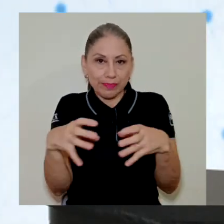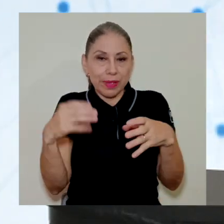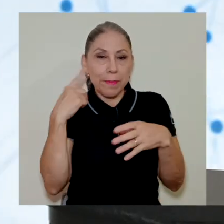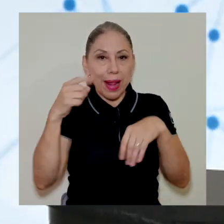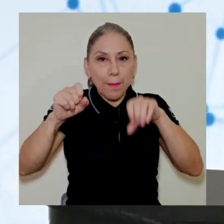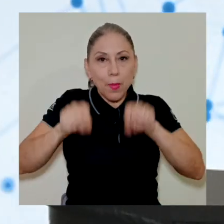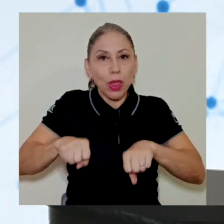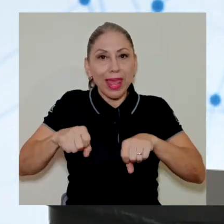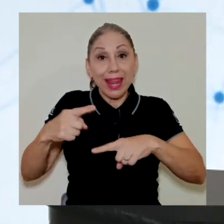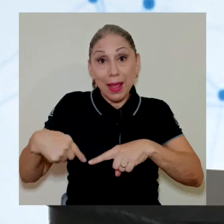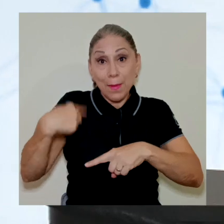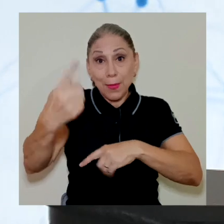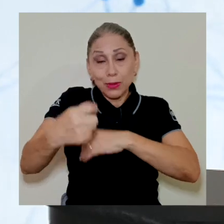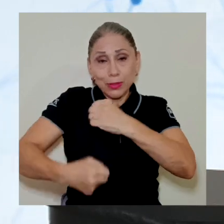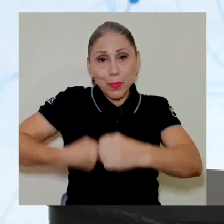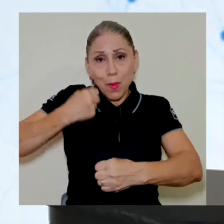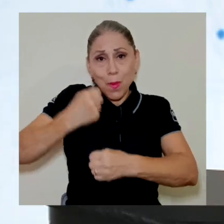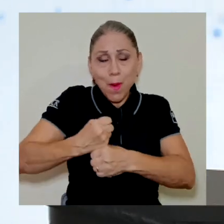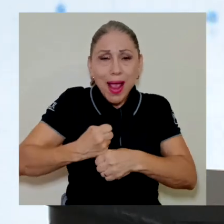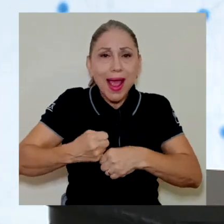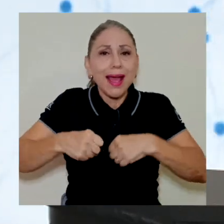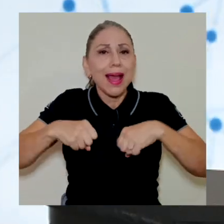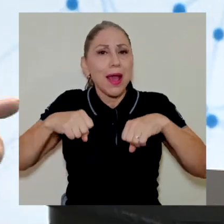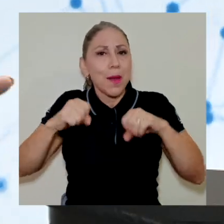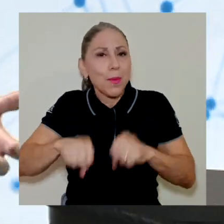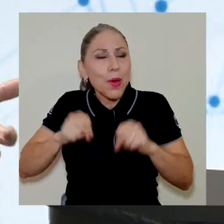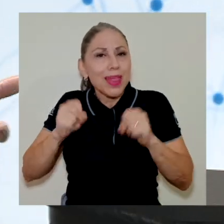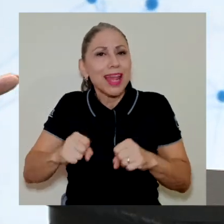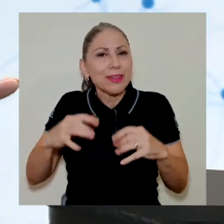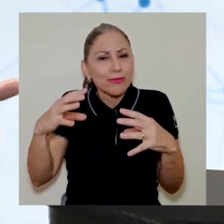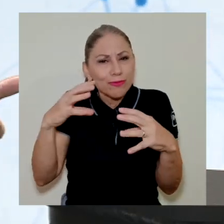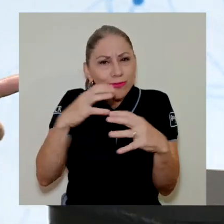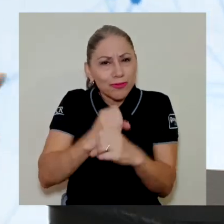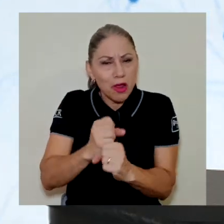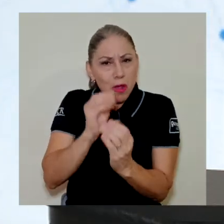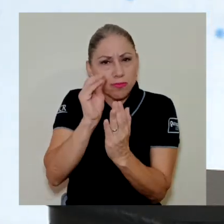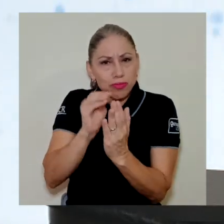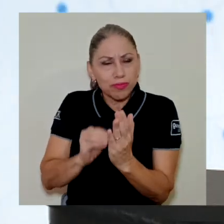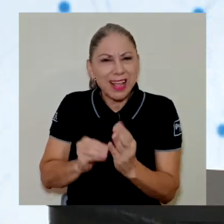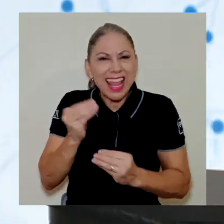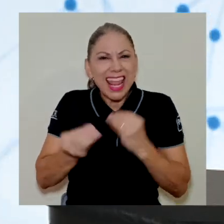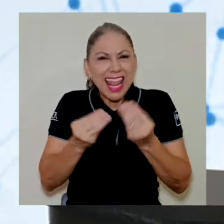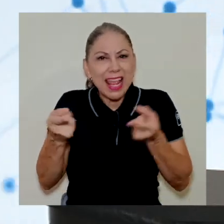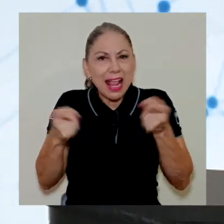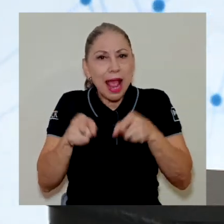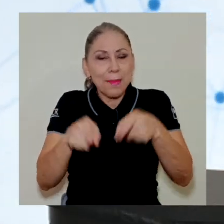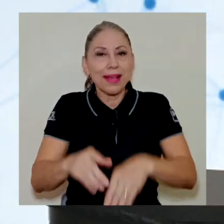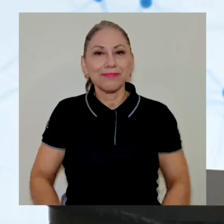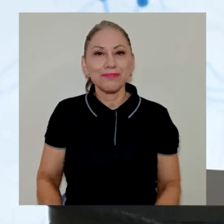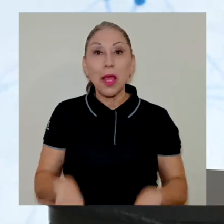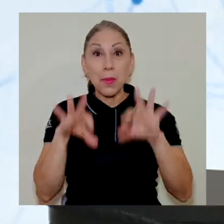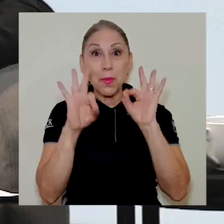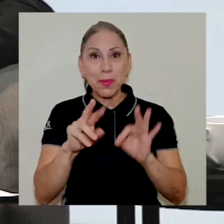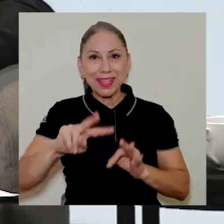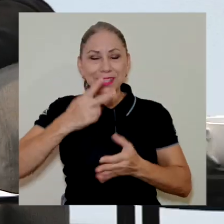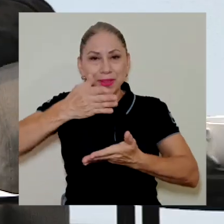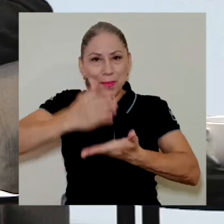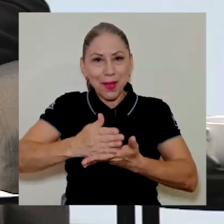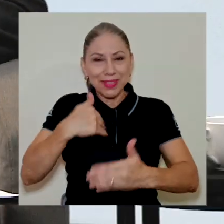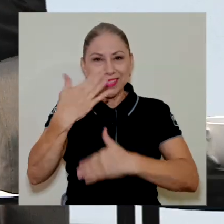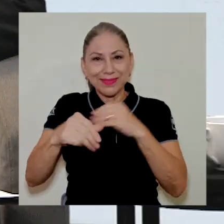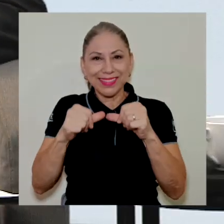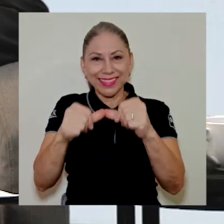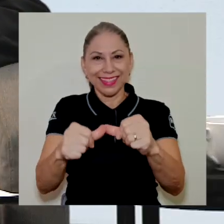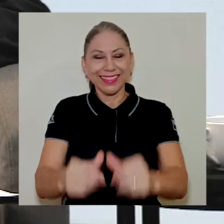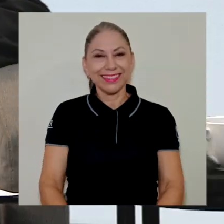poder el año entrante, evidentemente, poder sistematizar muchísimo más qué es lo que está pasando. Muy bien, hacemos una segunda